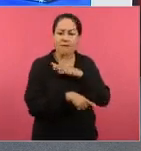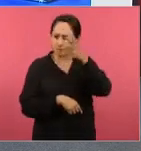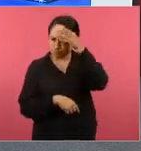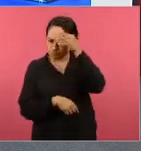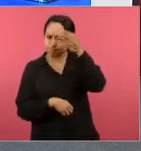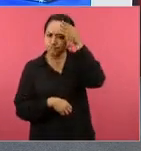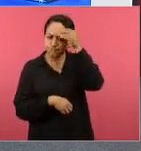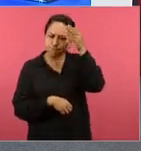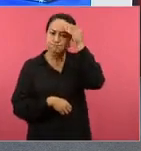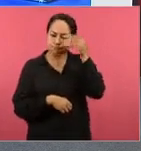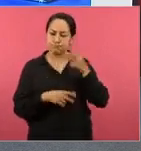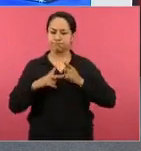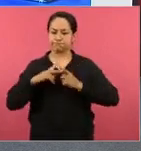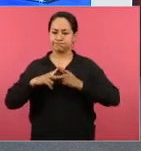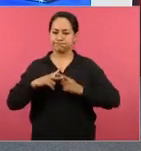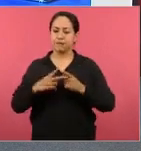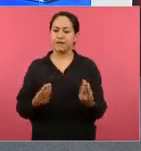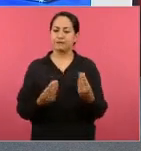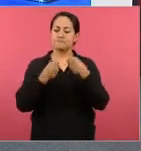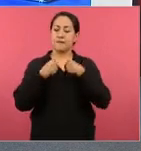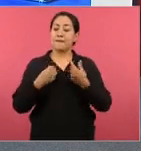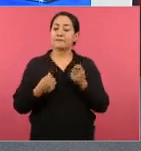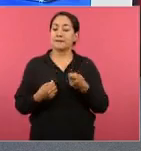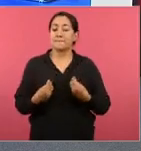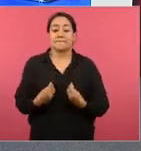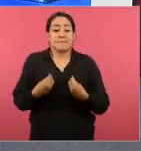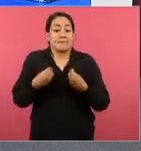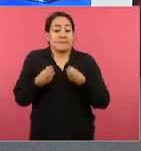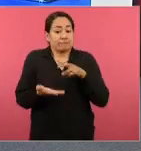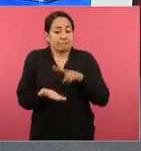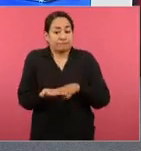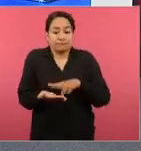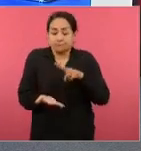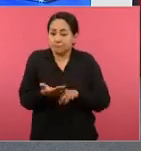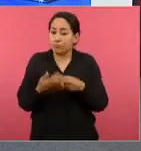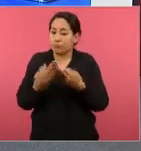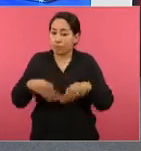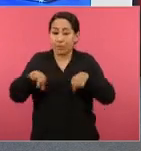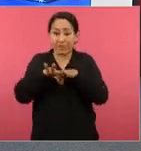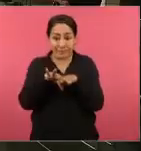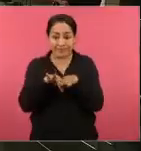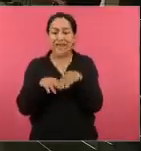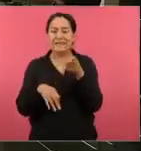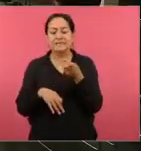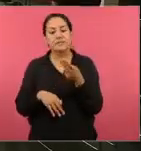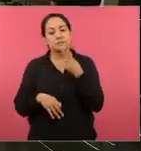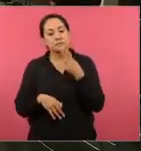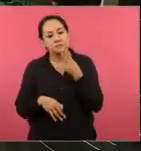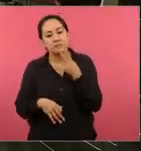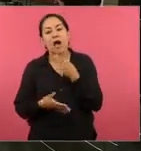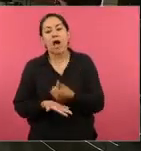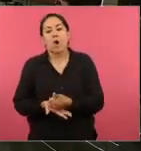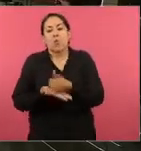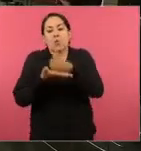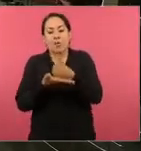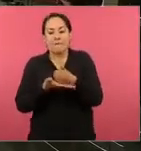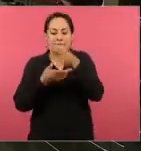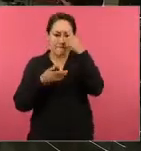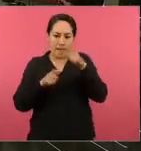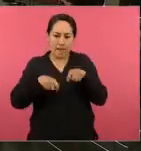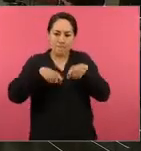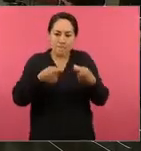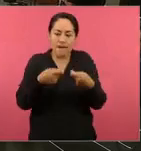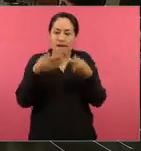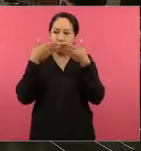básico para la vida, es fundamental, es una herramienta que ayuda y da referentes de